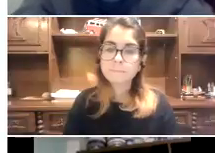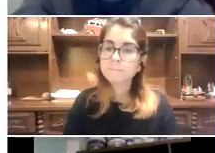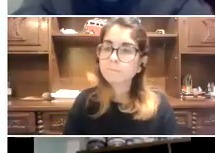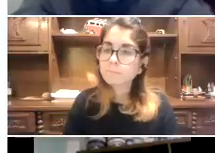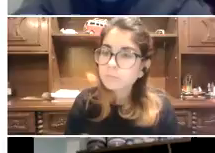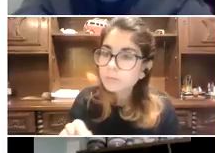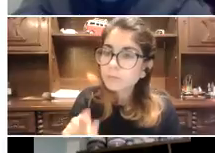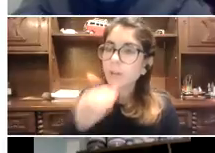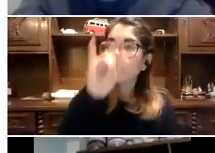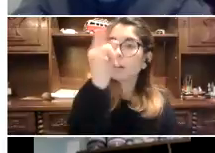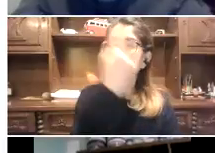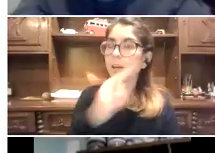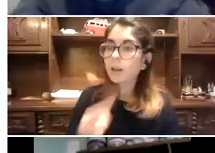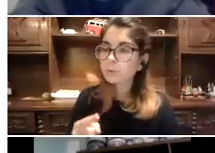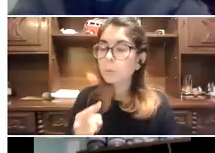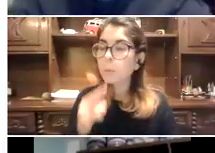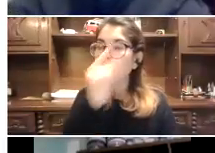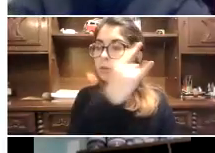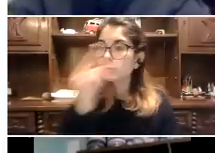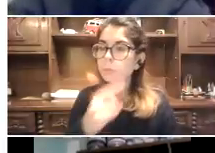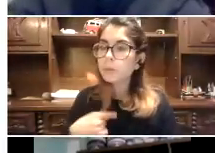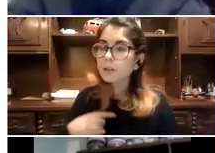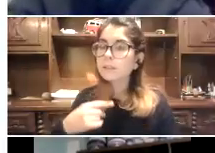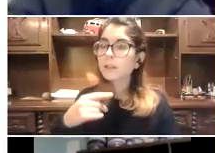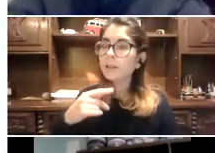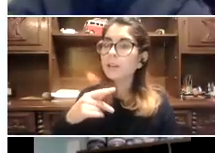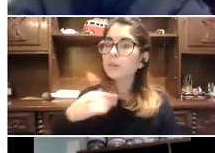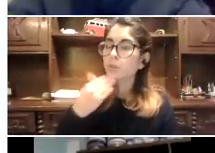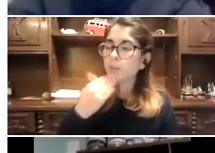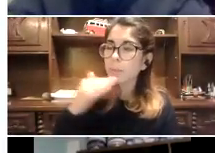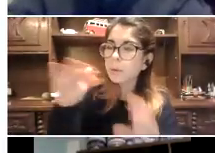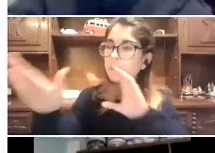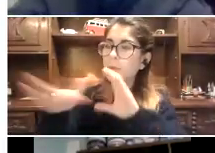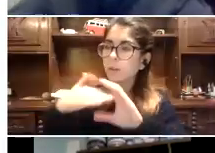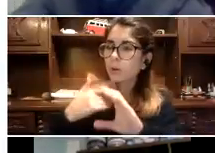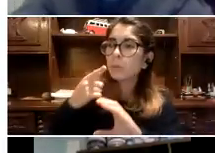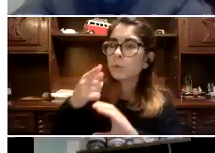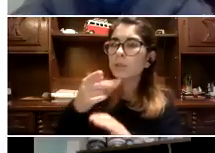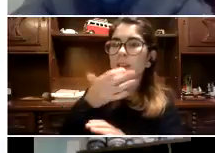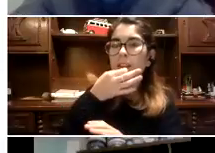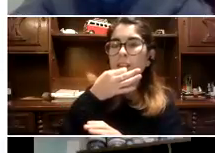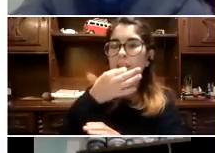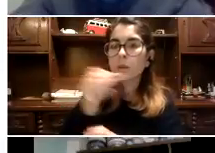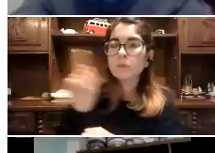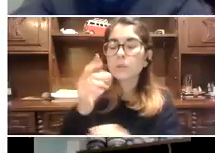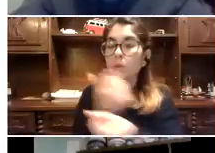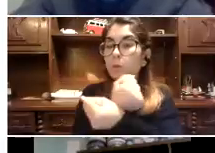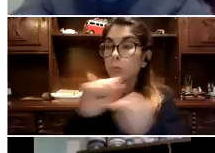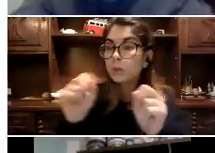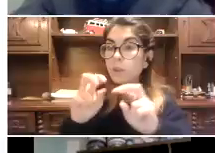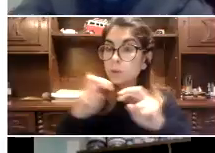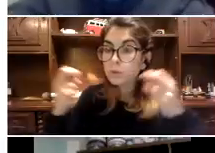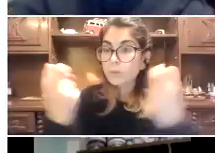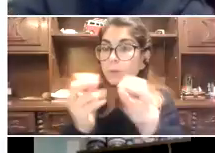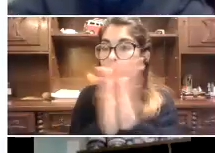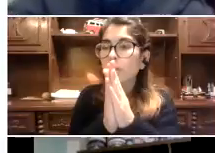Sí. Es que yo también se la envié por correo, pero fue porque usted había dicho que si no la podíamos subir al aula, que se la